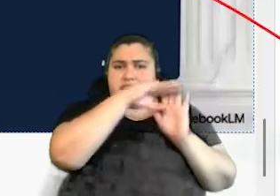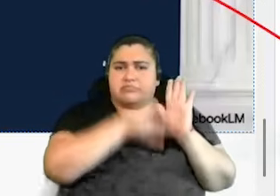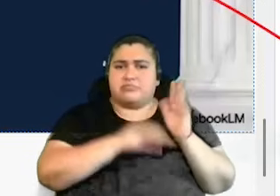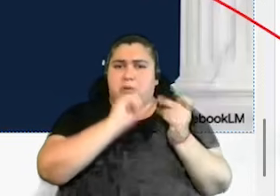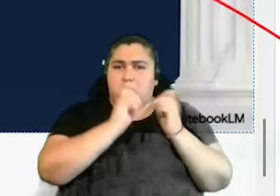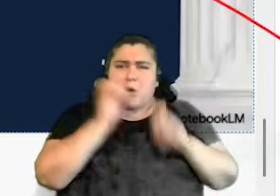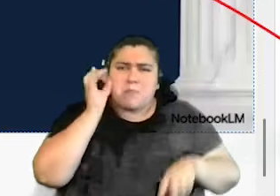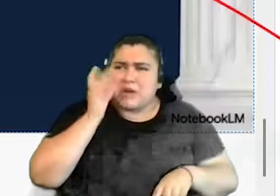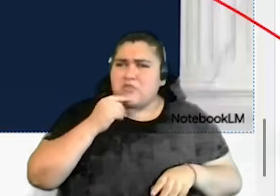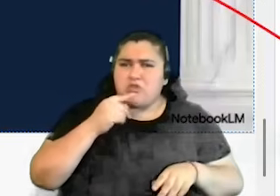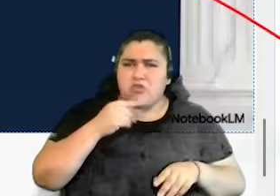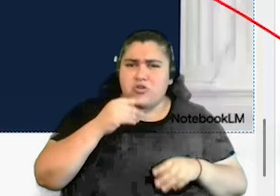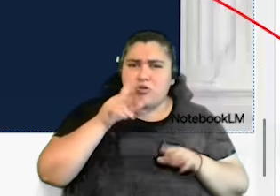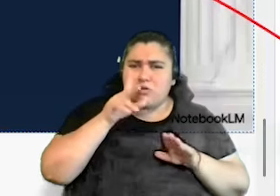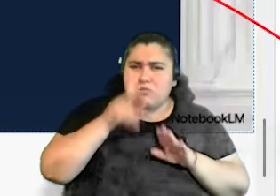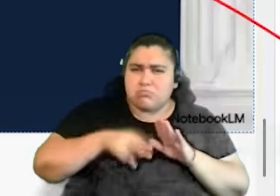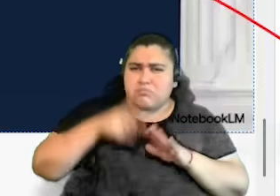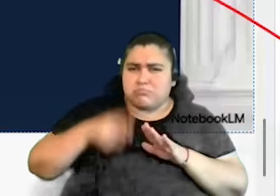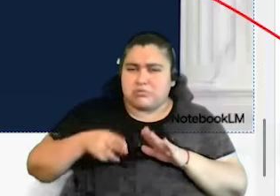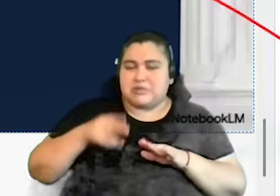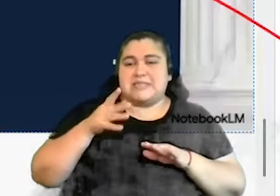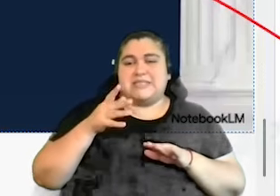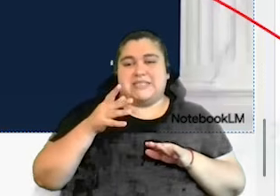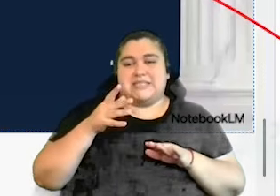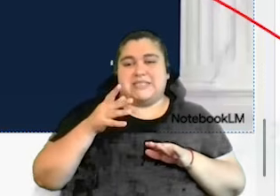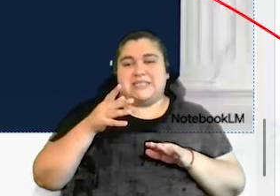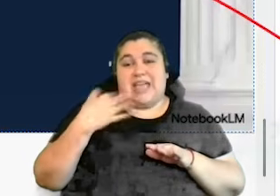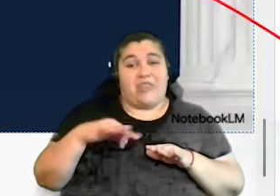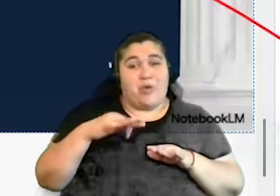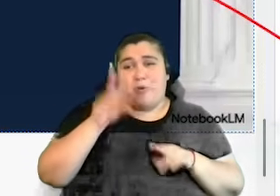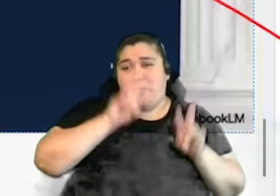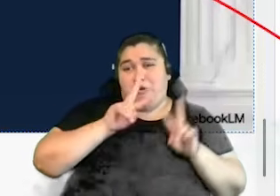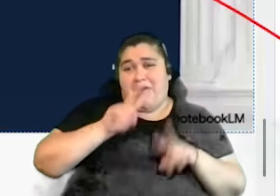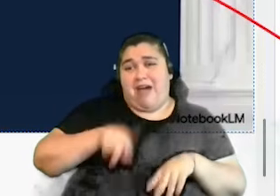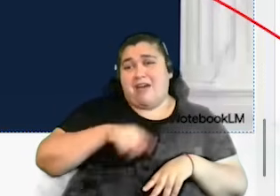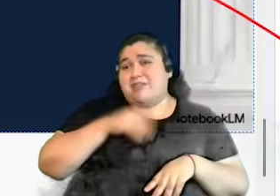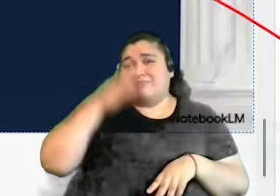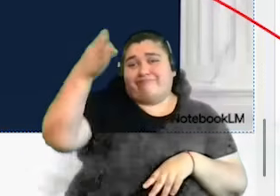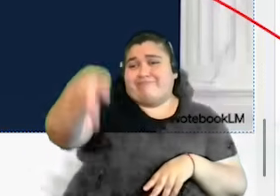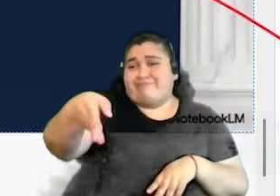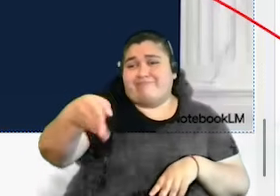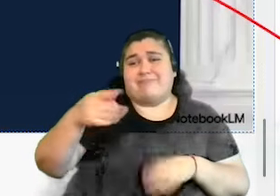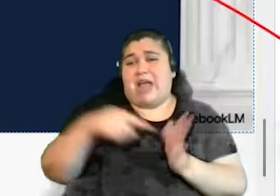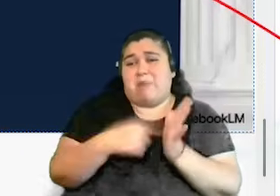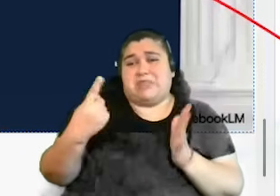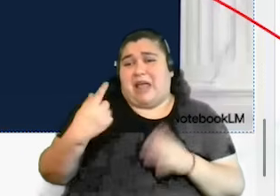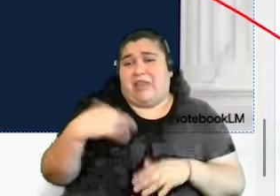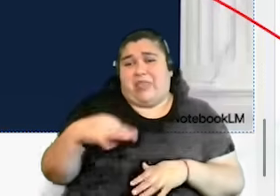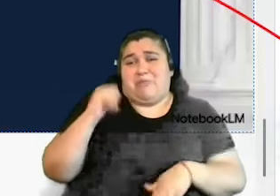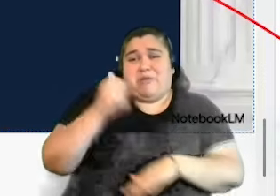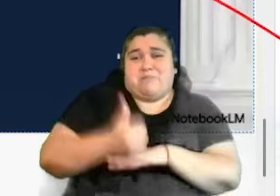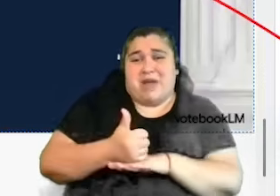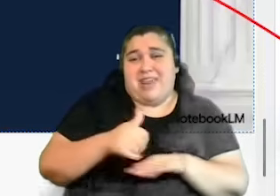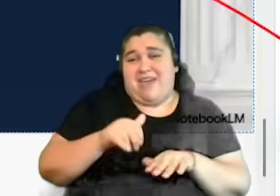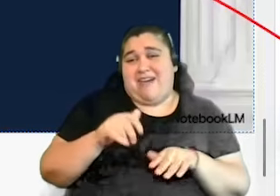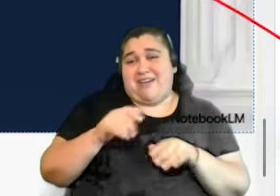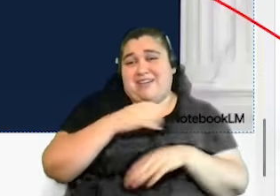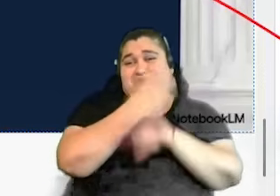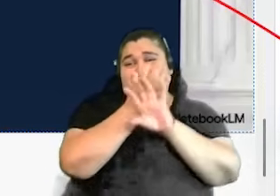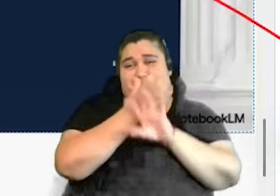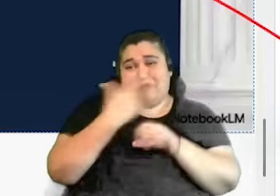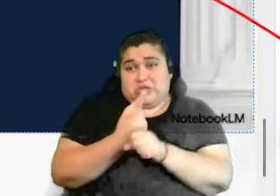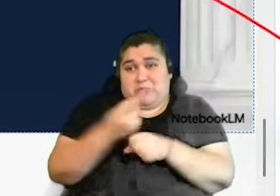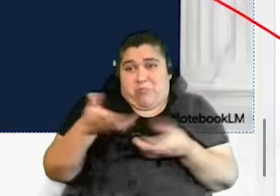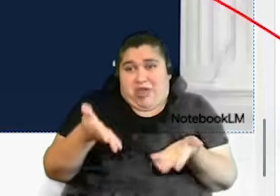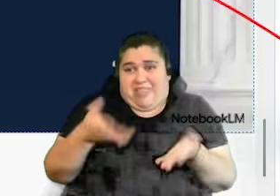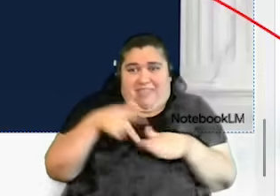Perdón. No, ahí Ay, arrancó sí, y se sí. arrancó de vuelta. voy a tener que ir a Buenos Aires, Matías, la próxima. No se Claro. puede así. Eh, pero